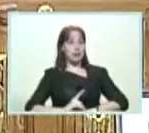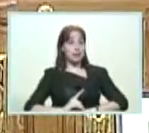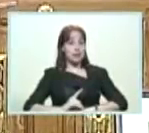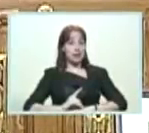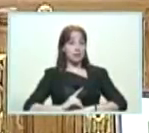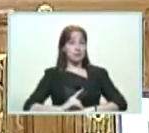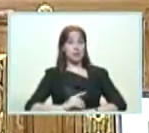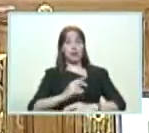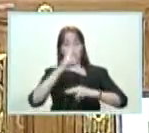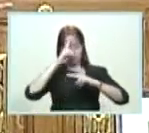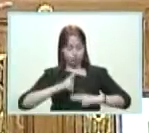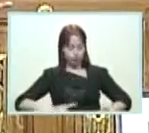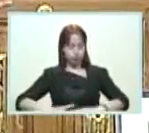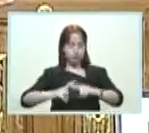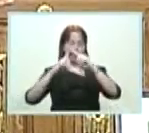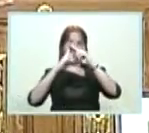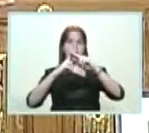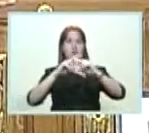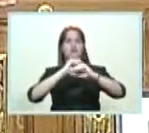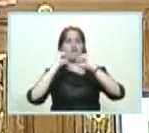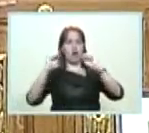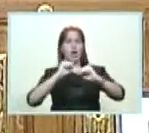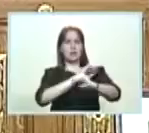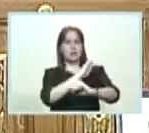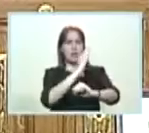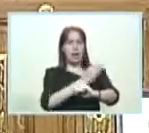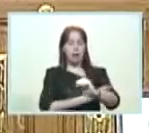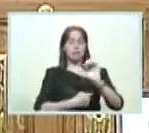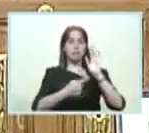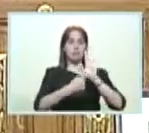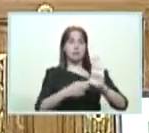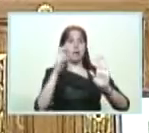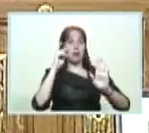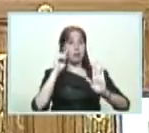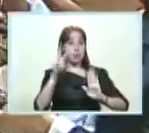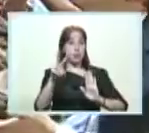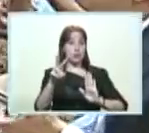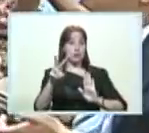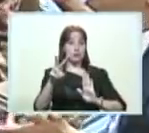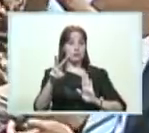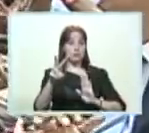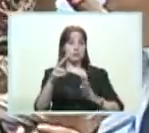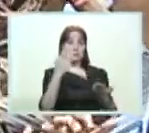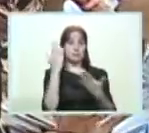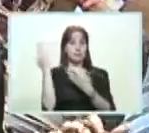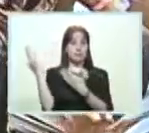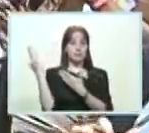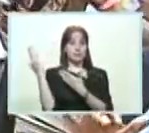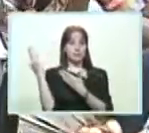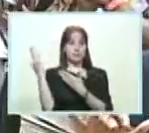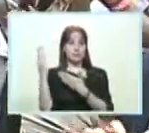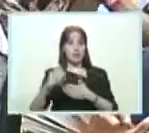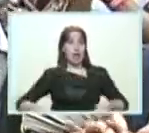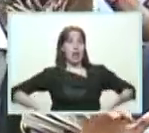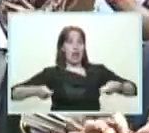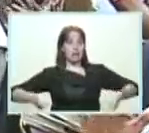con su dignidad y con su fuerza. Ahí están, miren, en sus caballos de